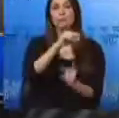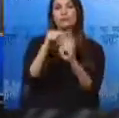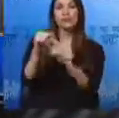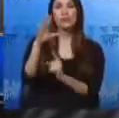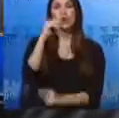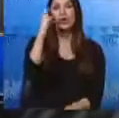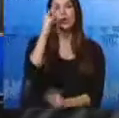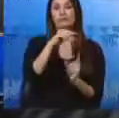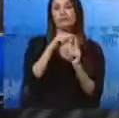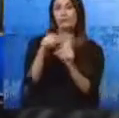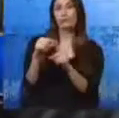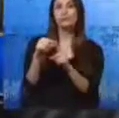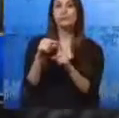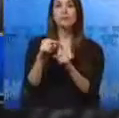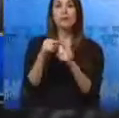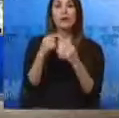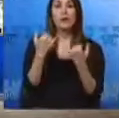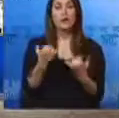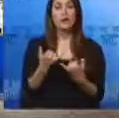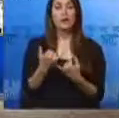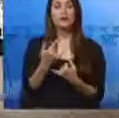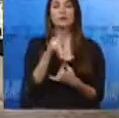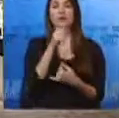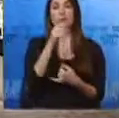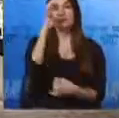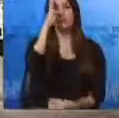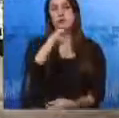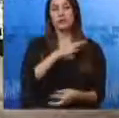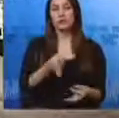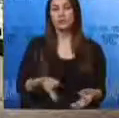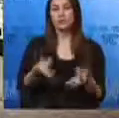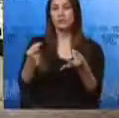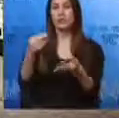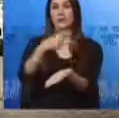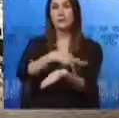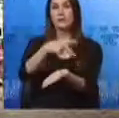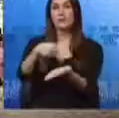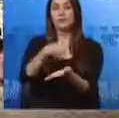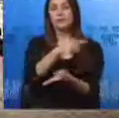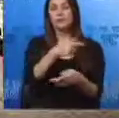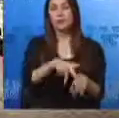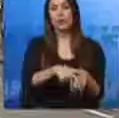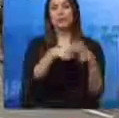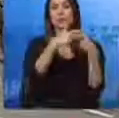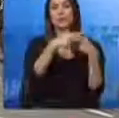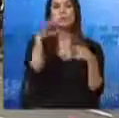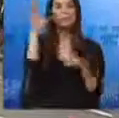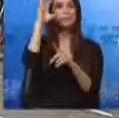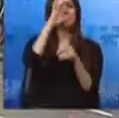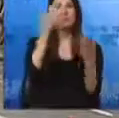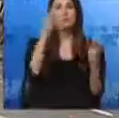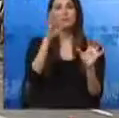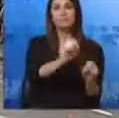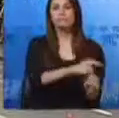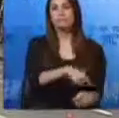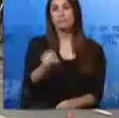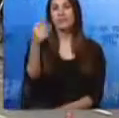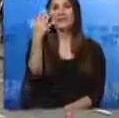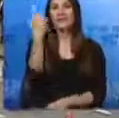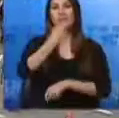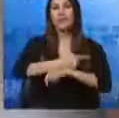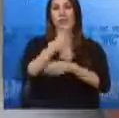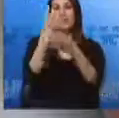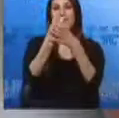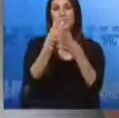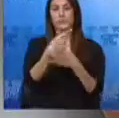Correa. La orden de detención fue entregada a la Policía Judicial de Pichincha para que proceda con su localización, arresto y traslado al Centro